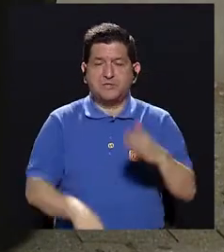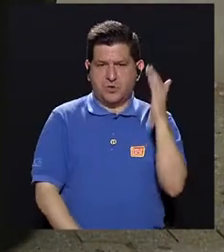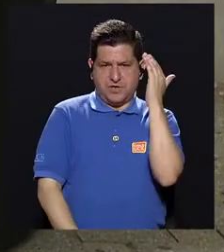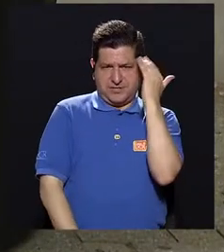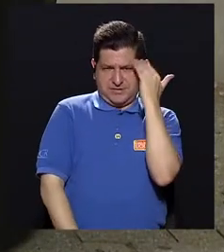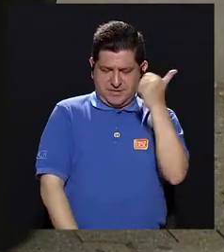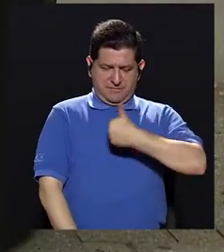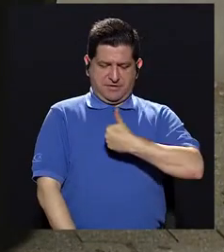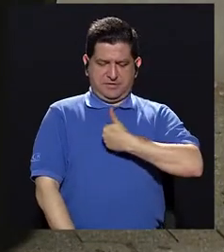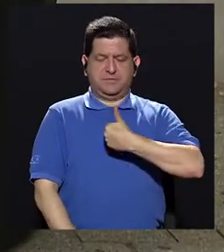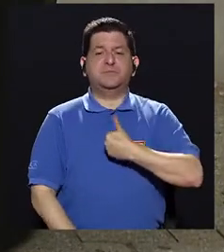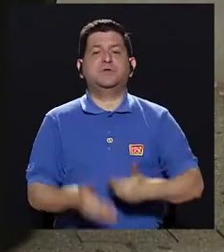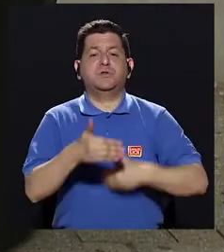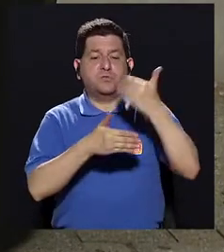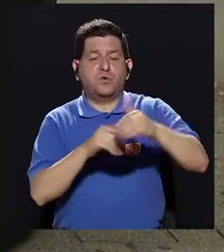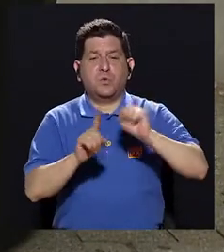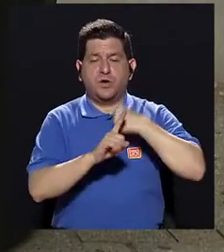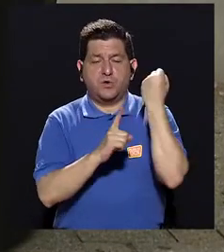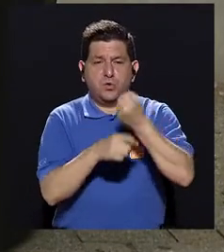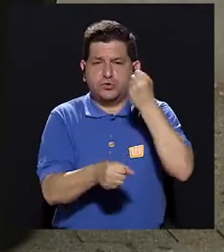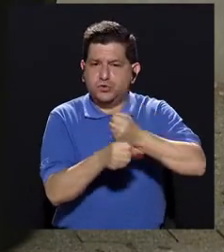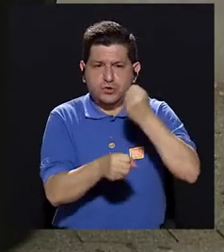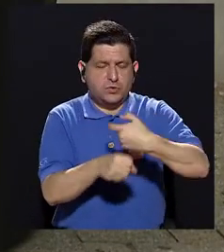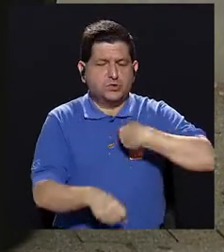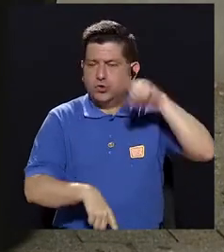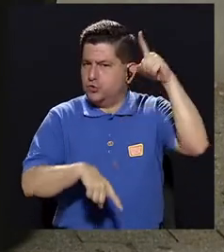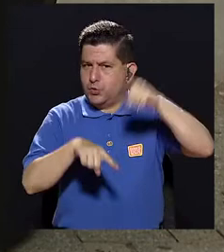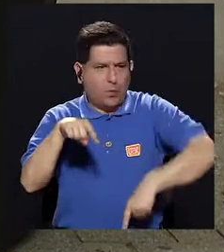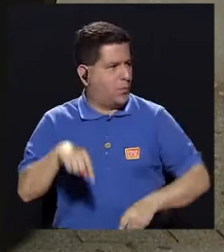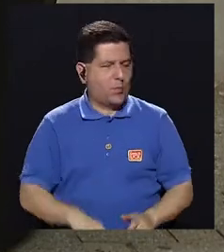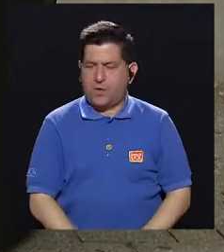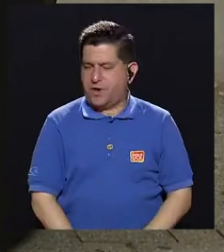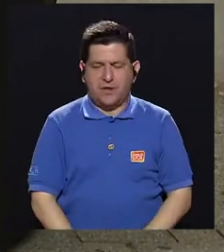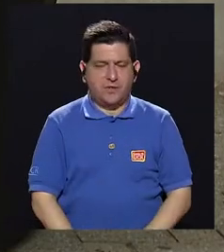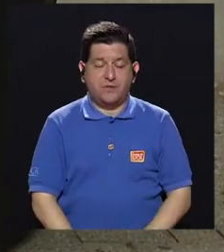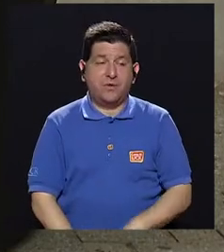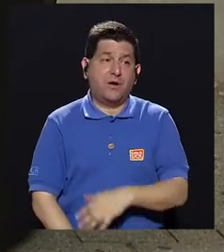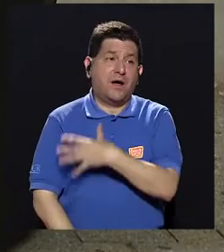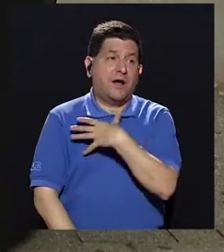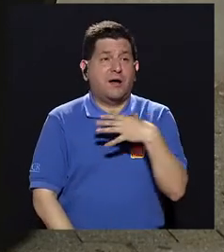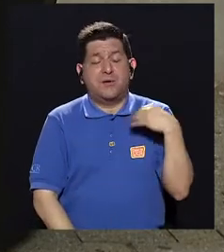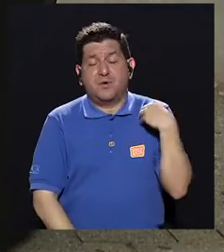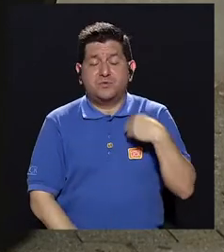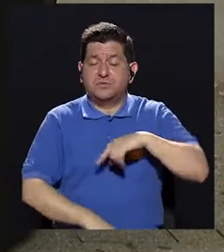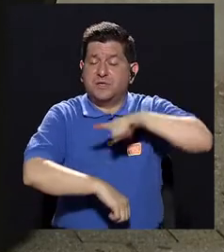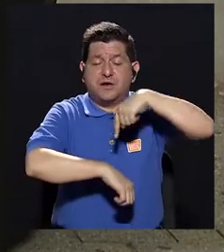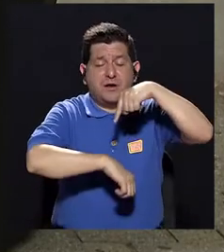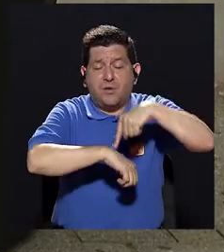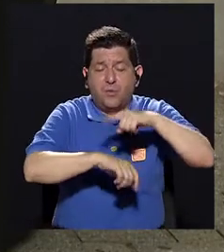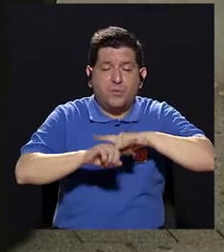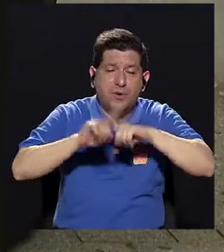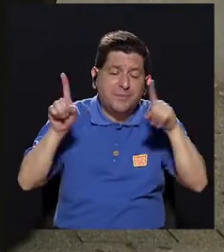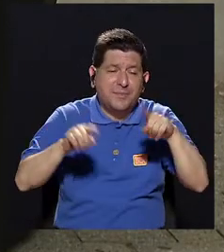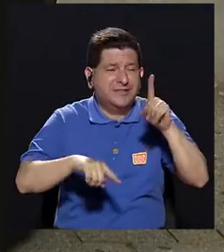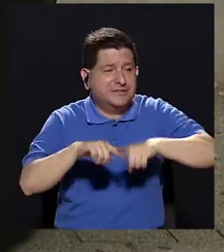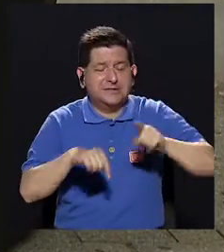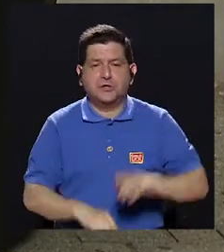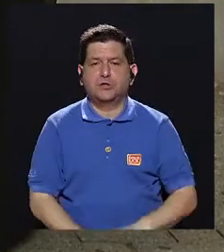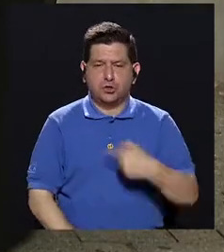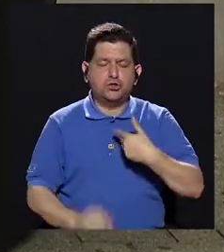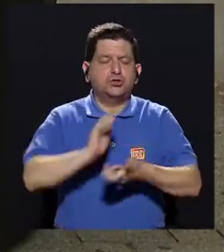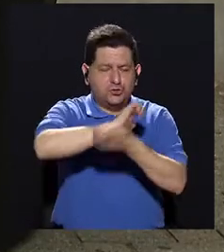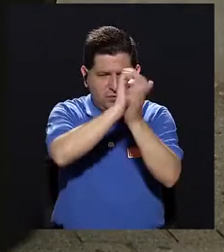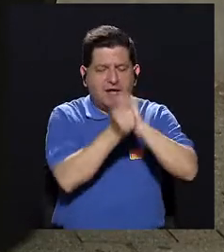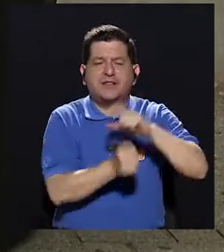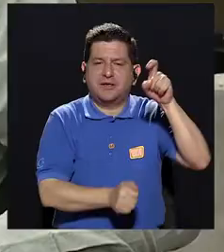se conoce, ¿verdad? Y después, a veces por condiciones de trabajo no puedo hacer a la hora que me gustaría, pero entonces yo tengo que empezar a adaptarme y a la